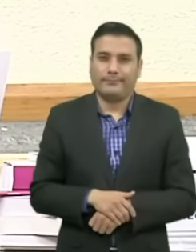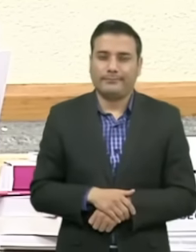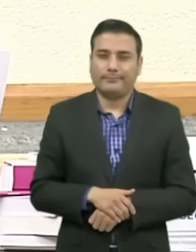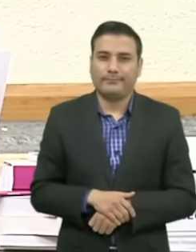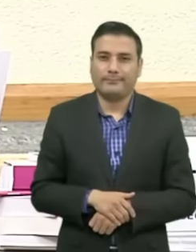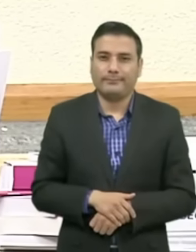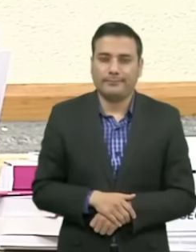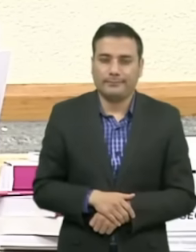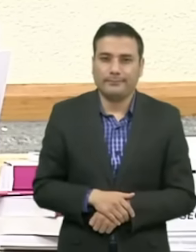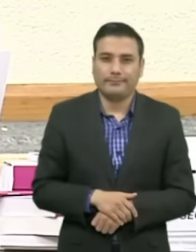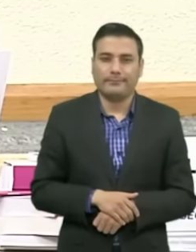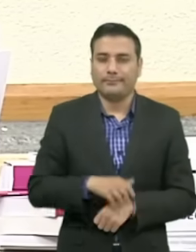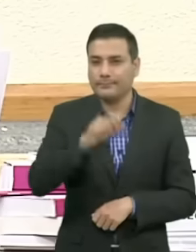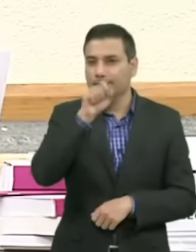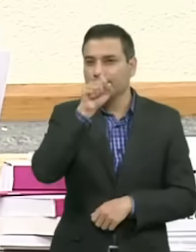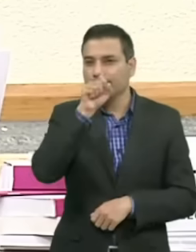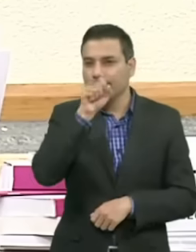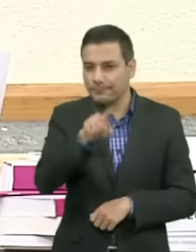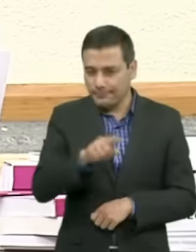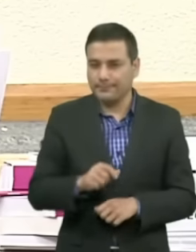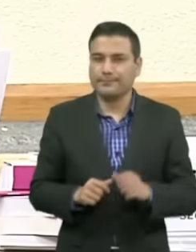Me parece que también he escuchado